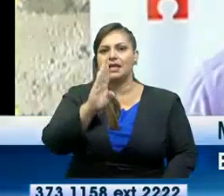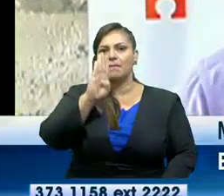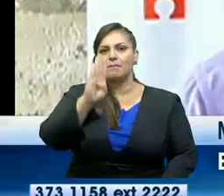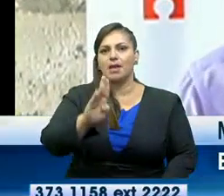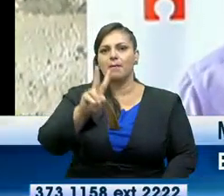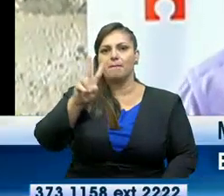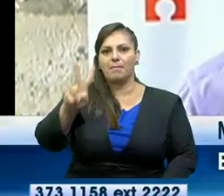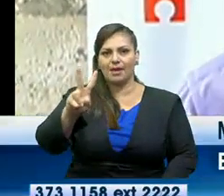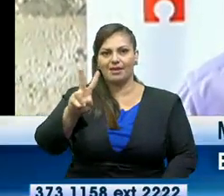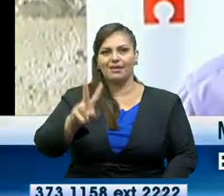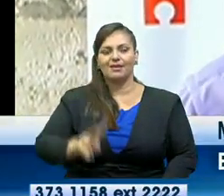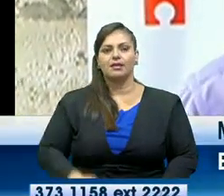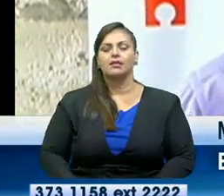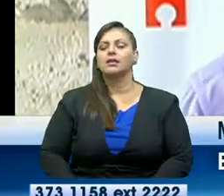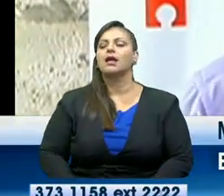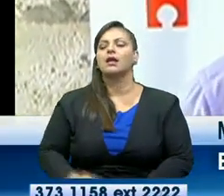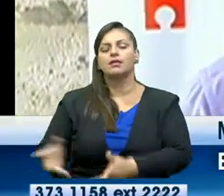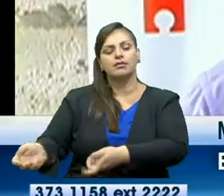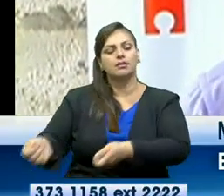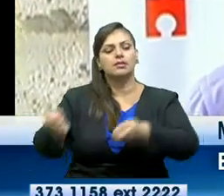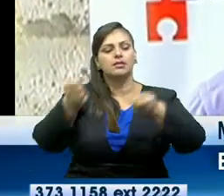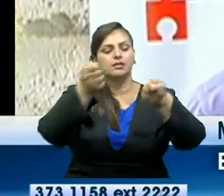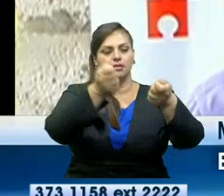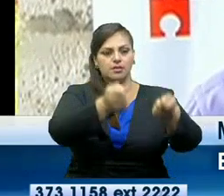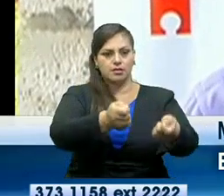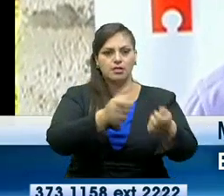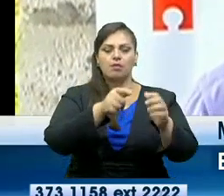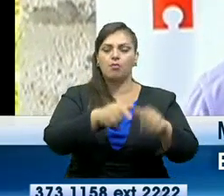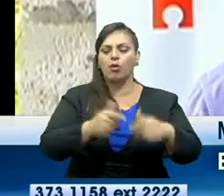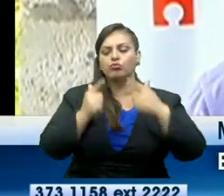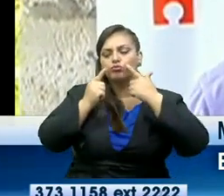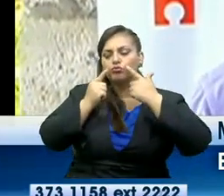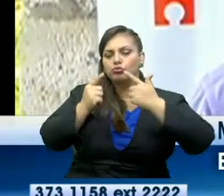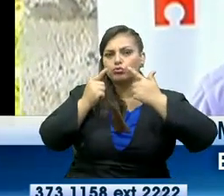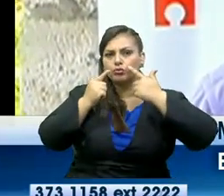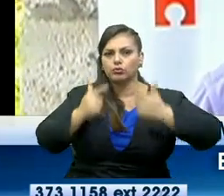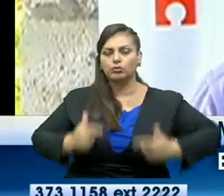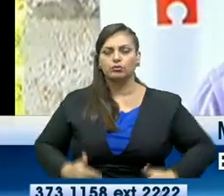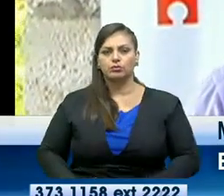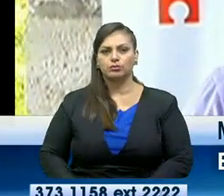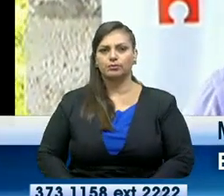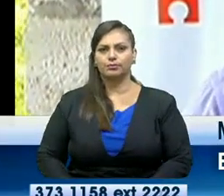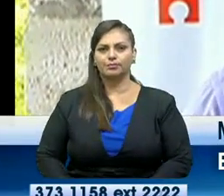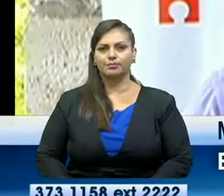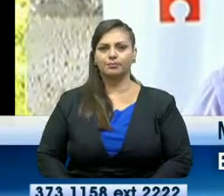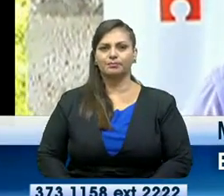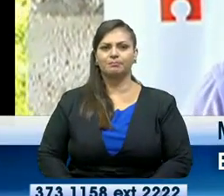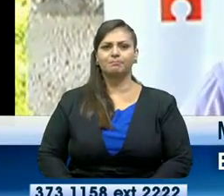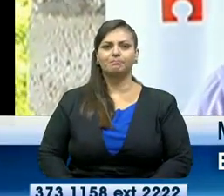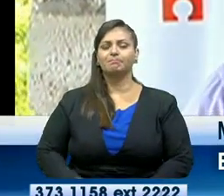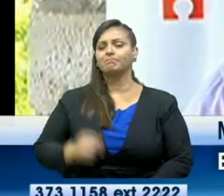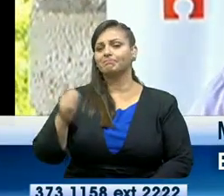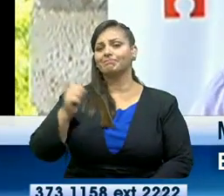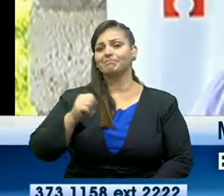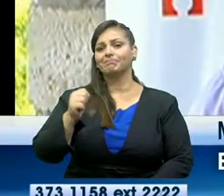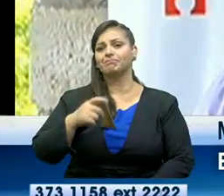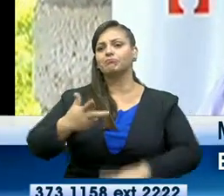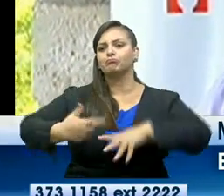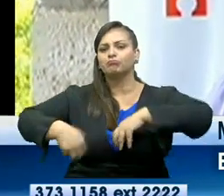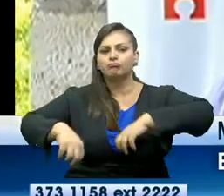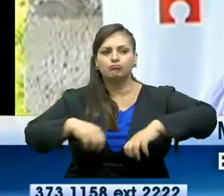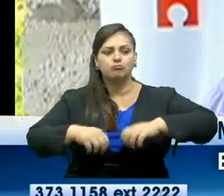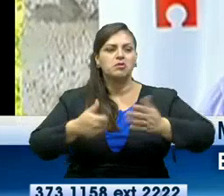aquí, que fue inaugurado hace 2 semanas por el ministro y el presidente de la República. De una u otra manera, con las acciones